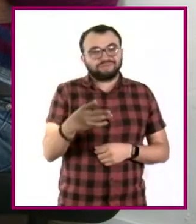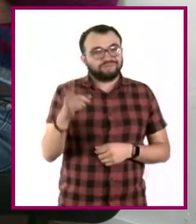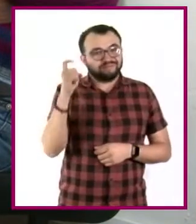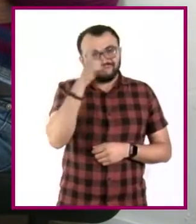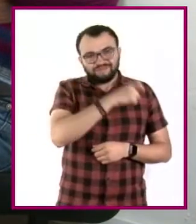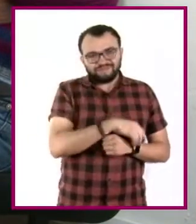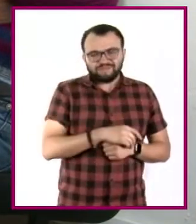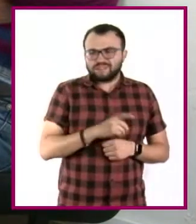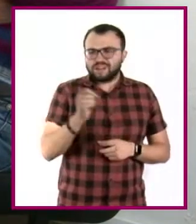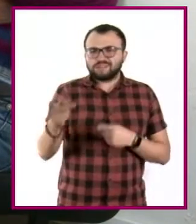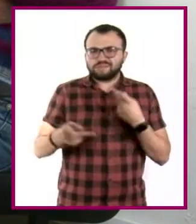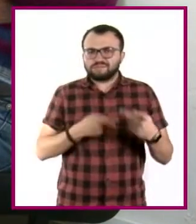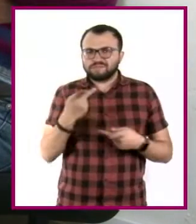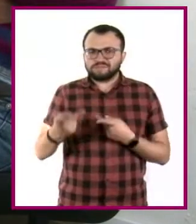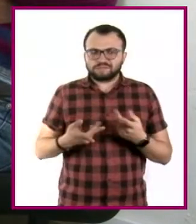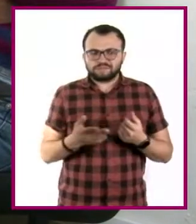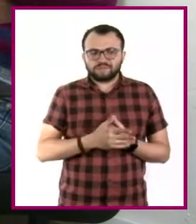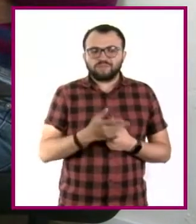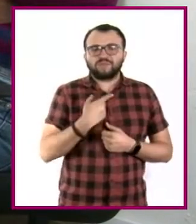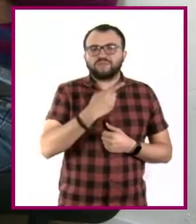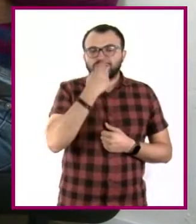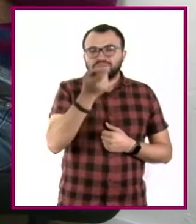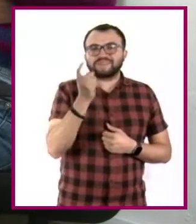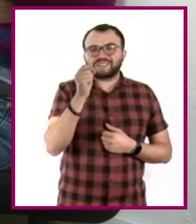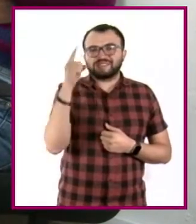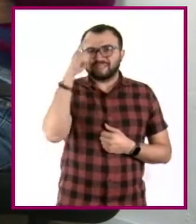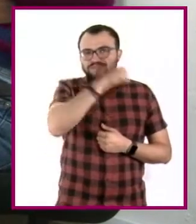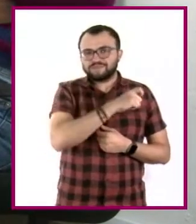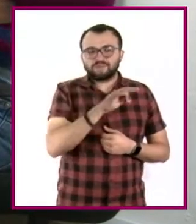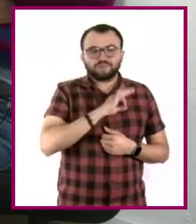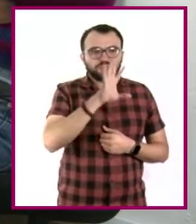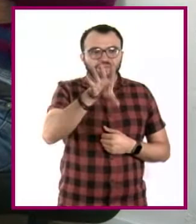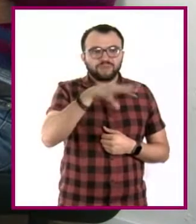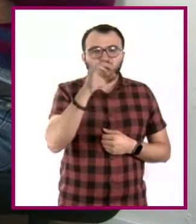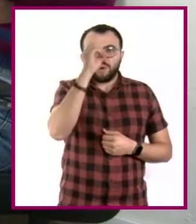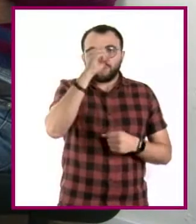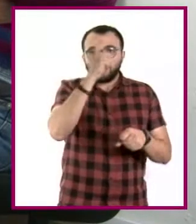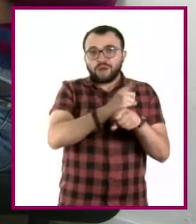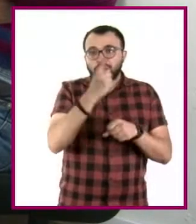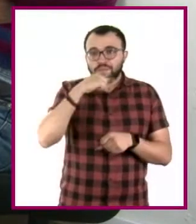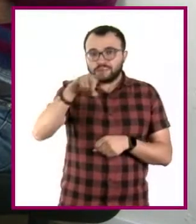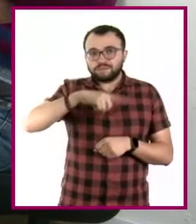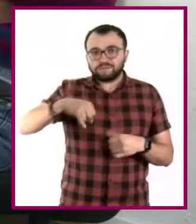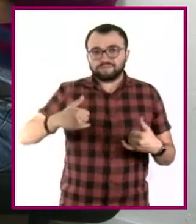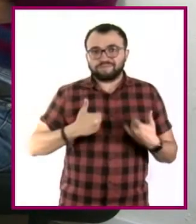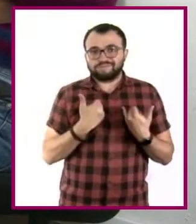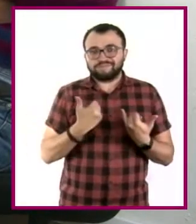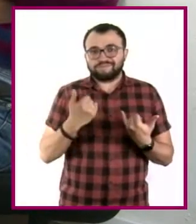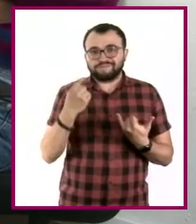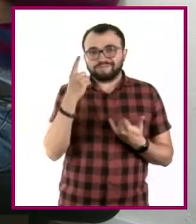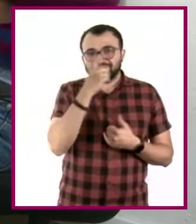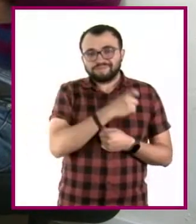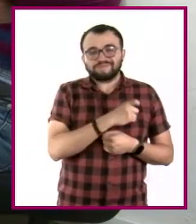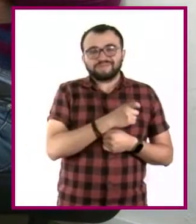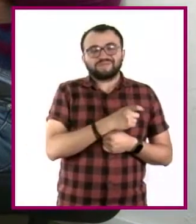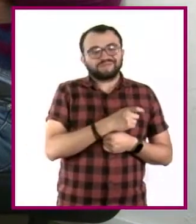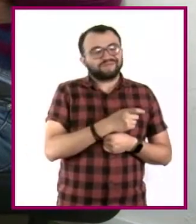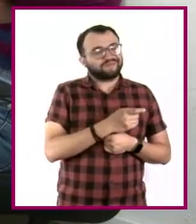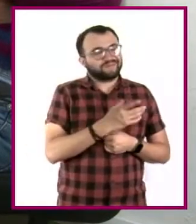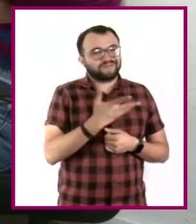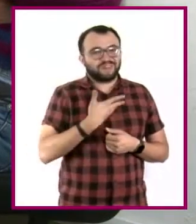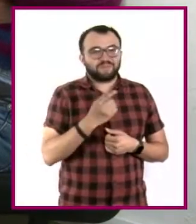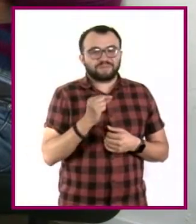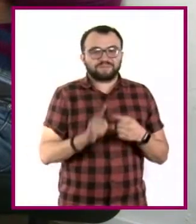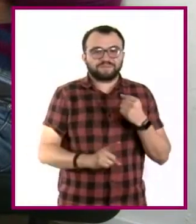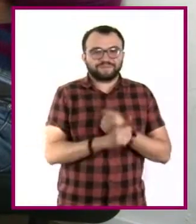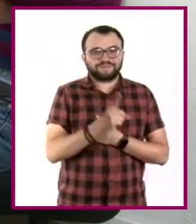qué hablan, chicos? Ah, comentamos lo difícil que es encontrar una oportunidad para los jóvenes. Sí, es muy complicado.